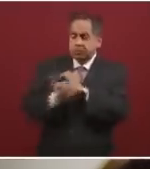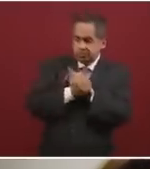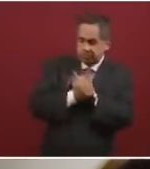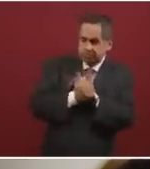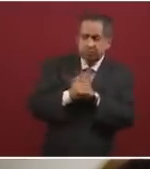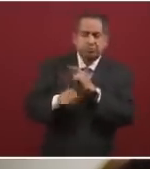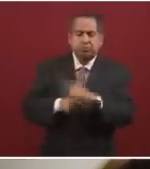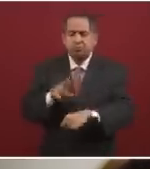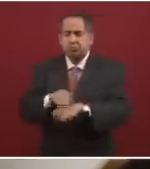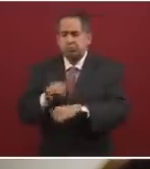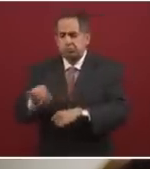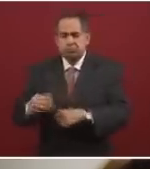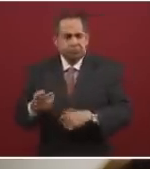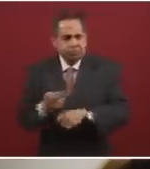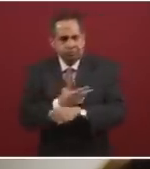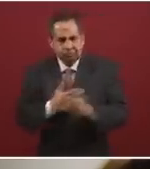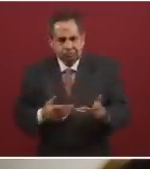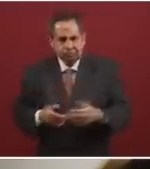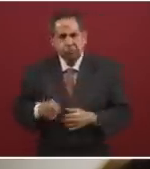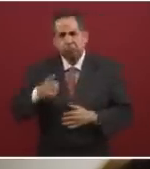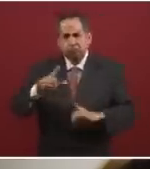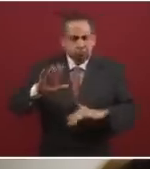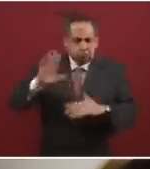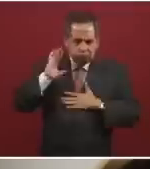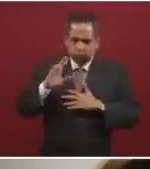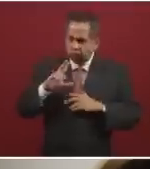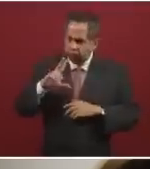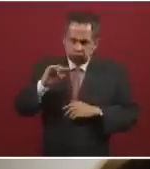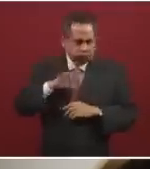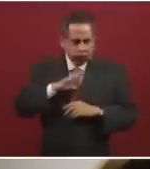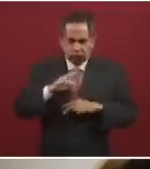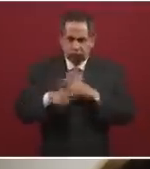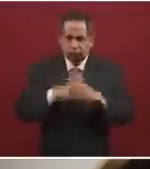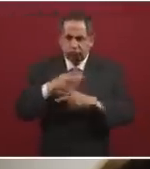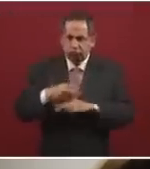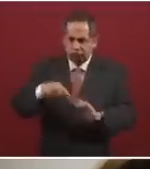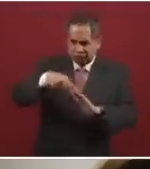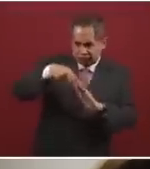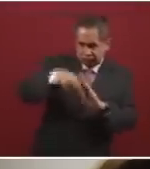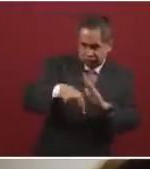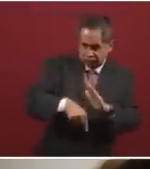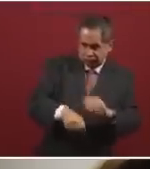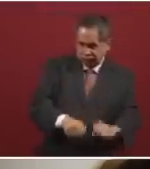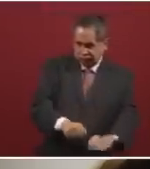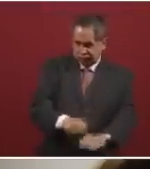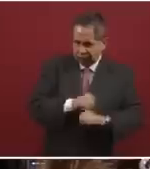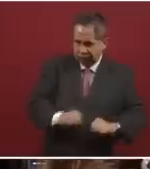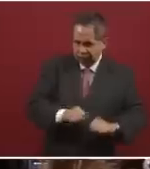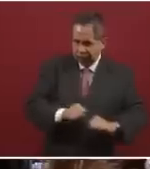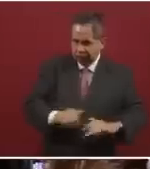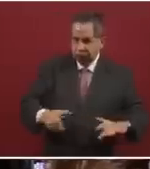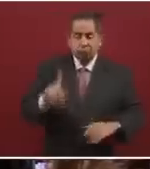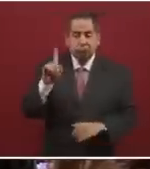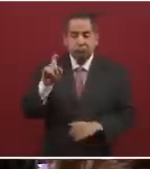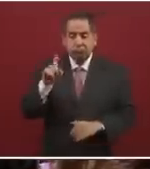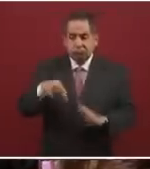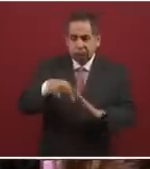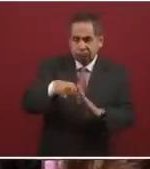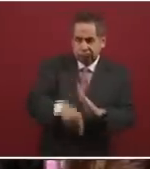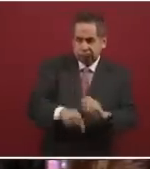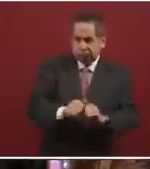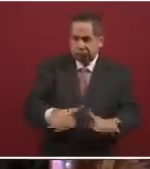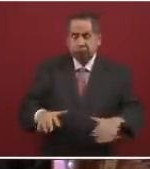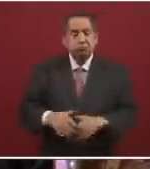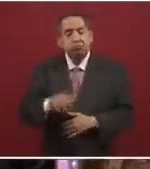pasar ahora, si ya usted se comprometió a que no se va a recurrir a este método. Sí, se hizo una solicitud